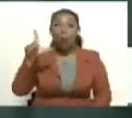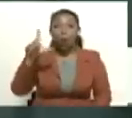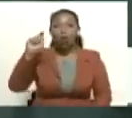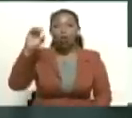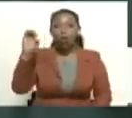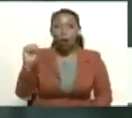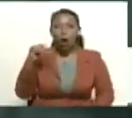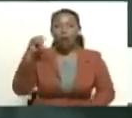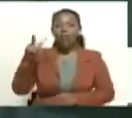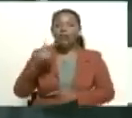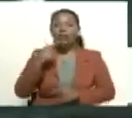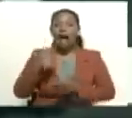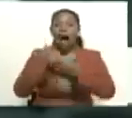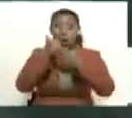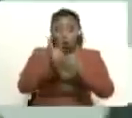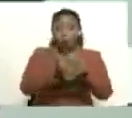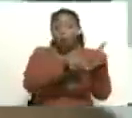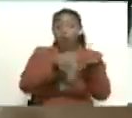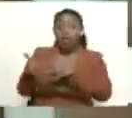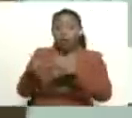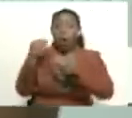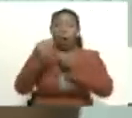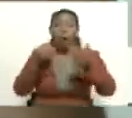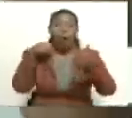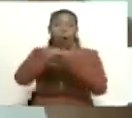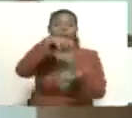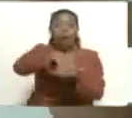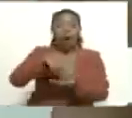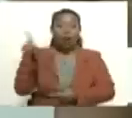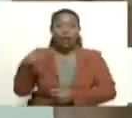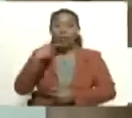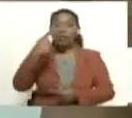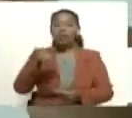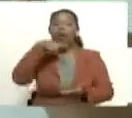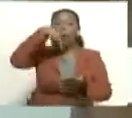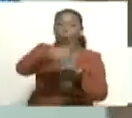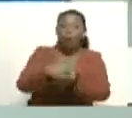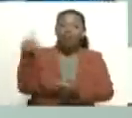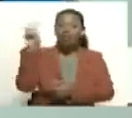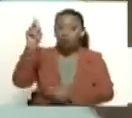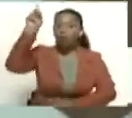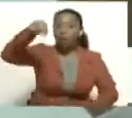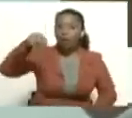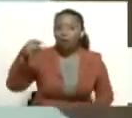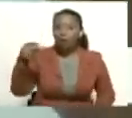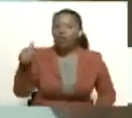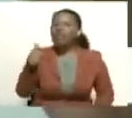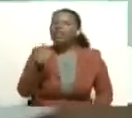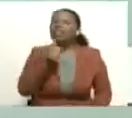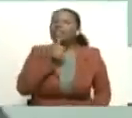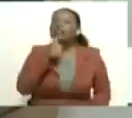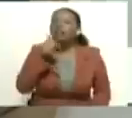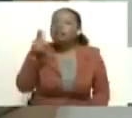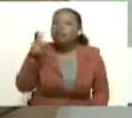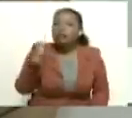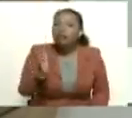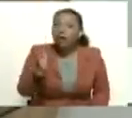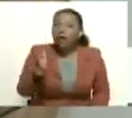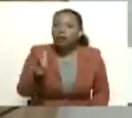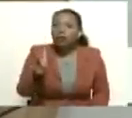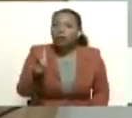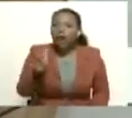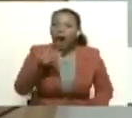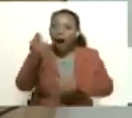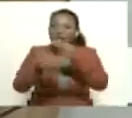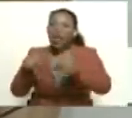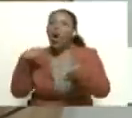planificar golpes de Estado en el extranjero y menciona a Venezuela. Ahora, ¿quién? ¿Quién daba ese golpe